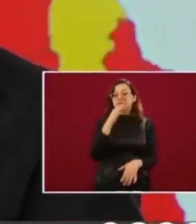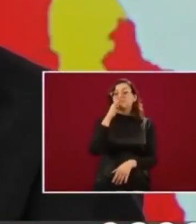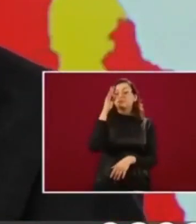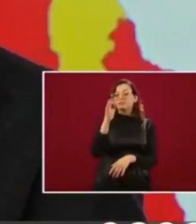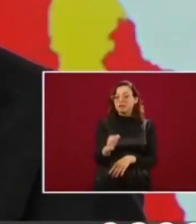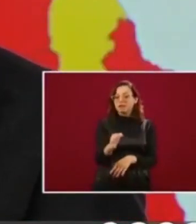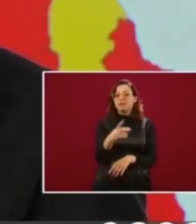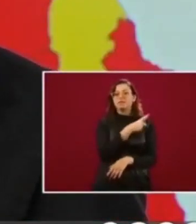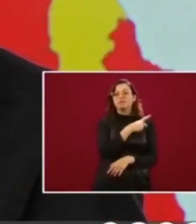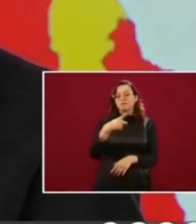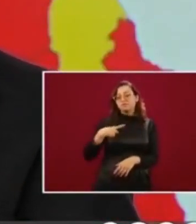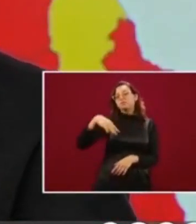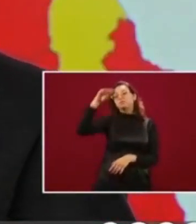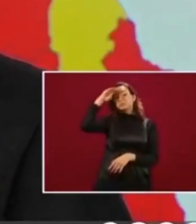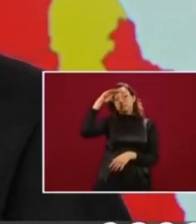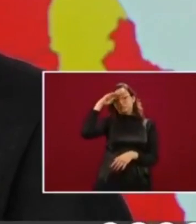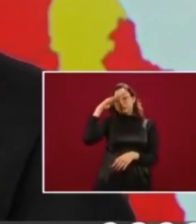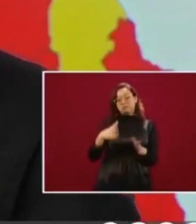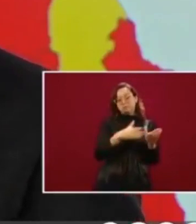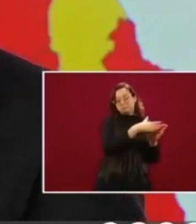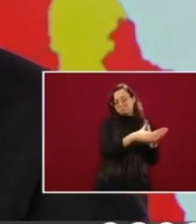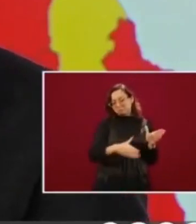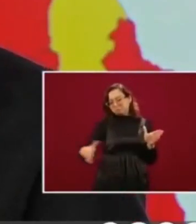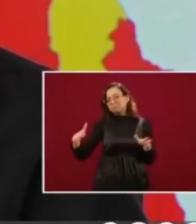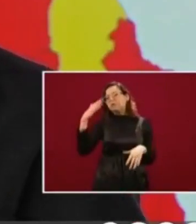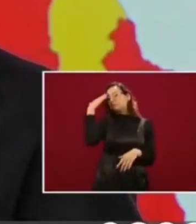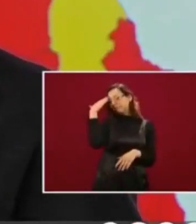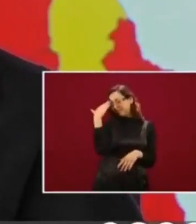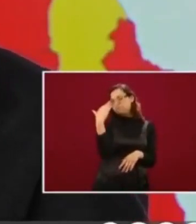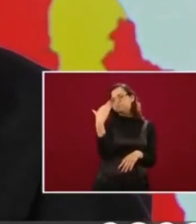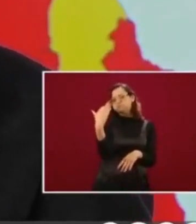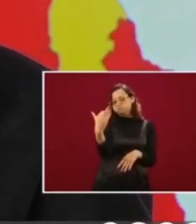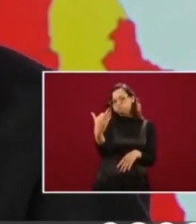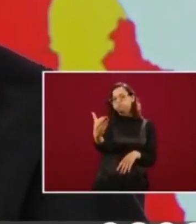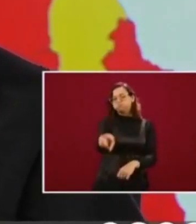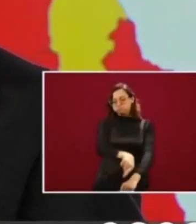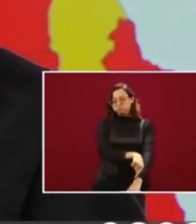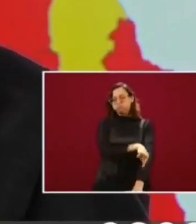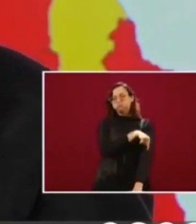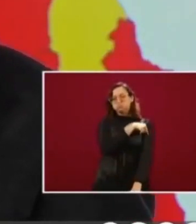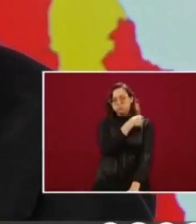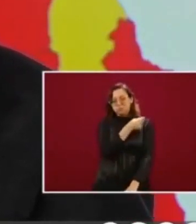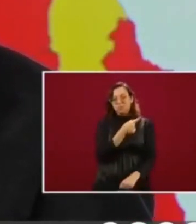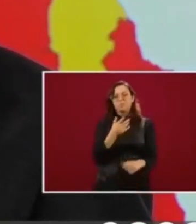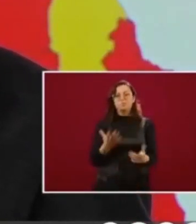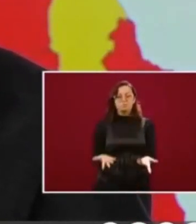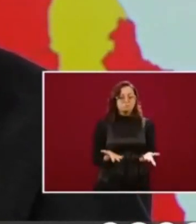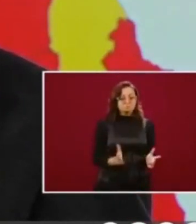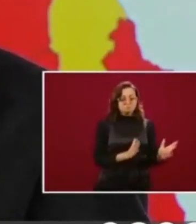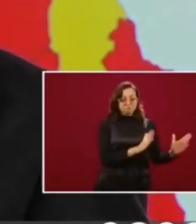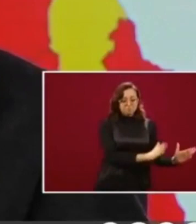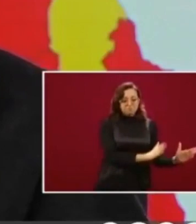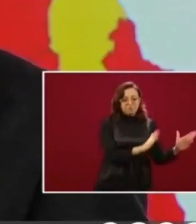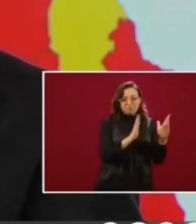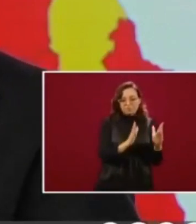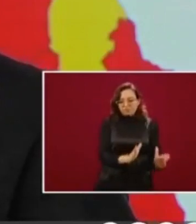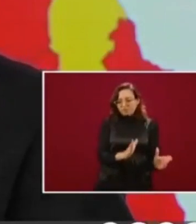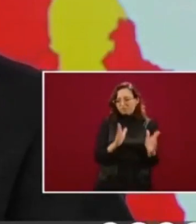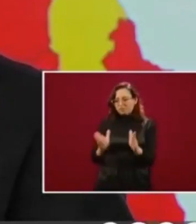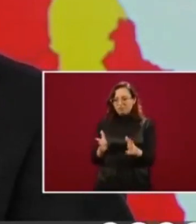escenarios de lo que se contempla que va a ocurrir están ocurriendo en los momentos en que